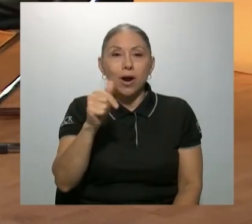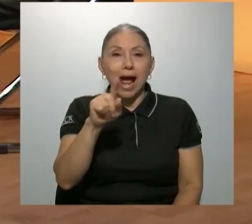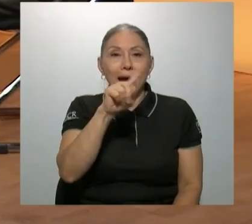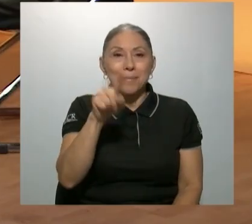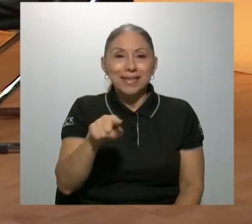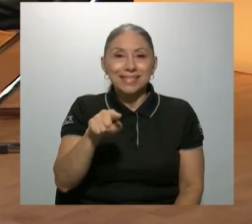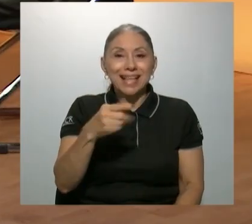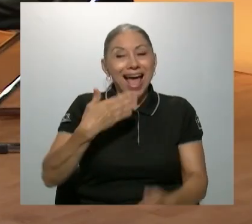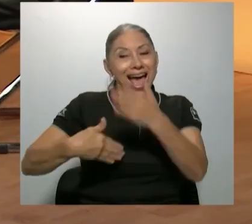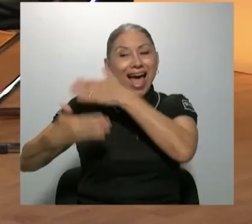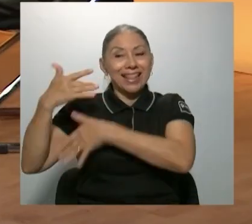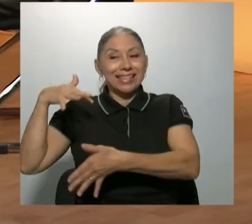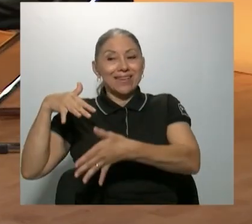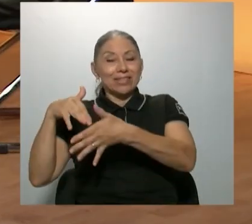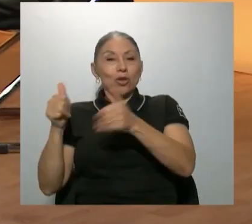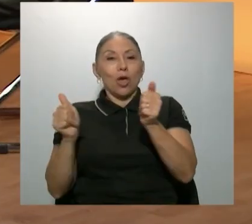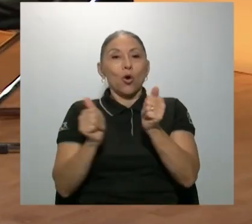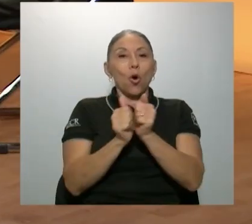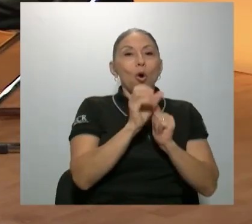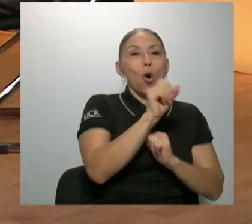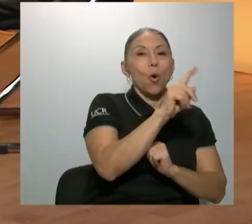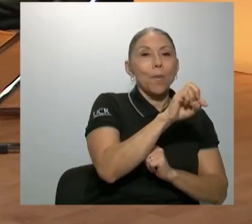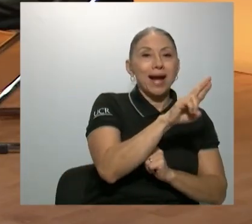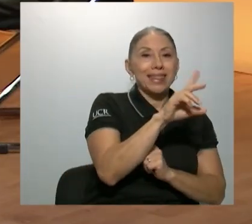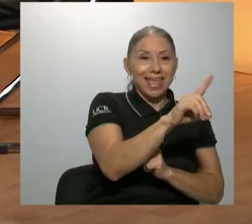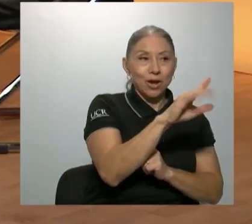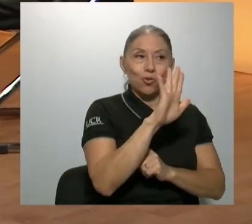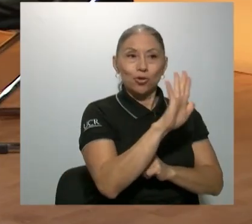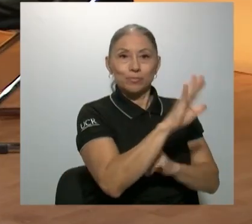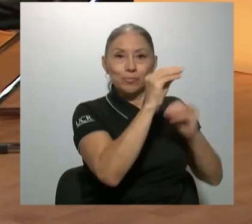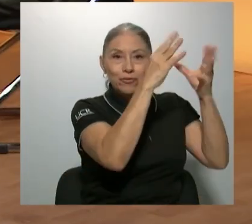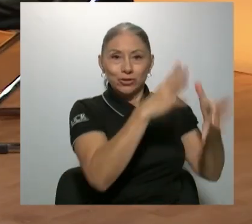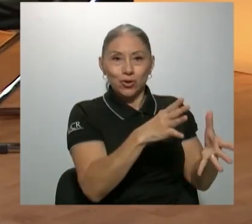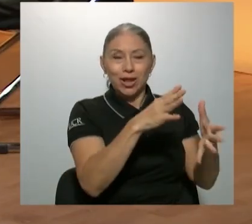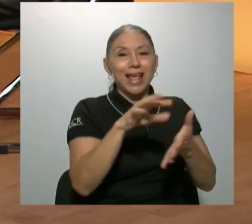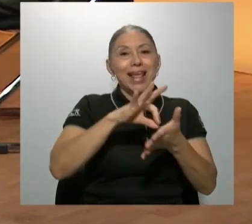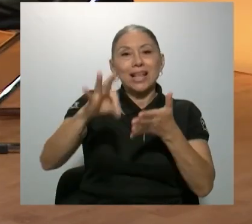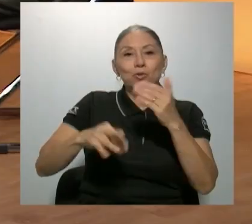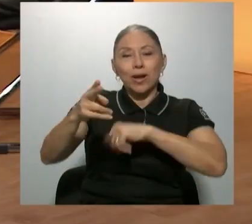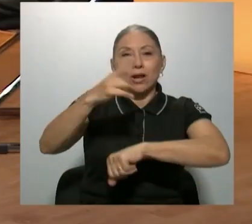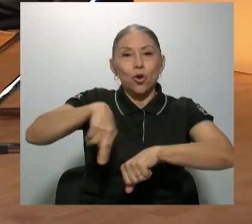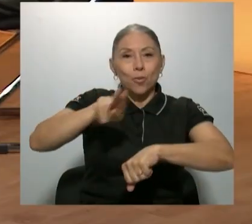Dengo en la escuela normal. Y entonces Rodrigo tenía unos